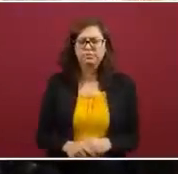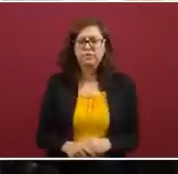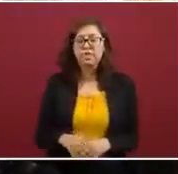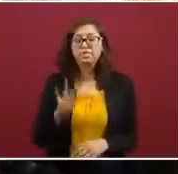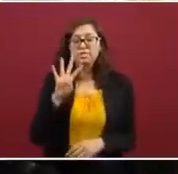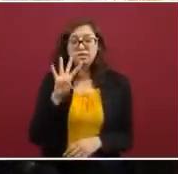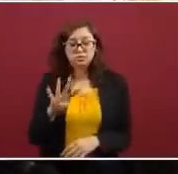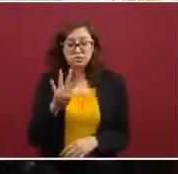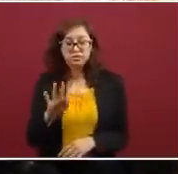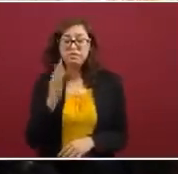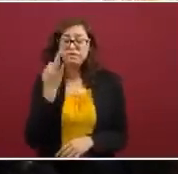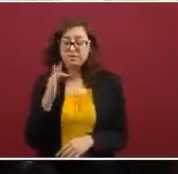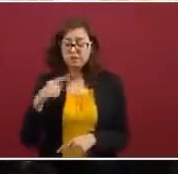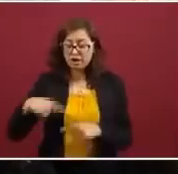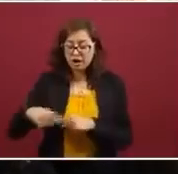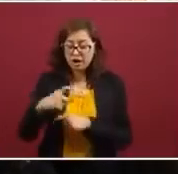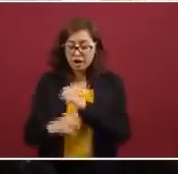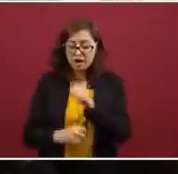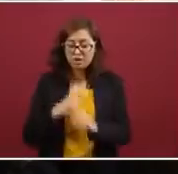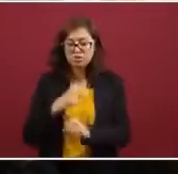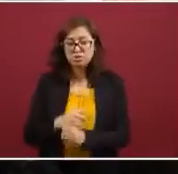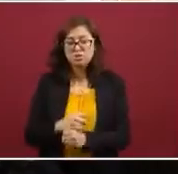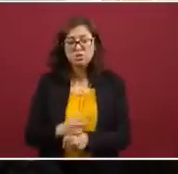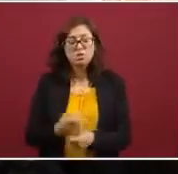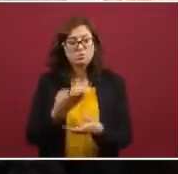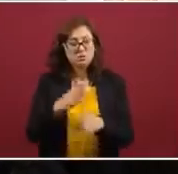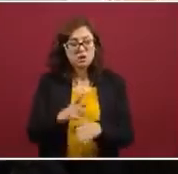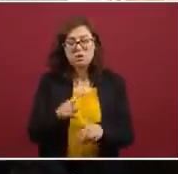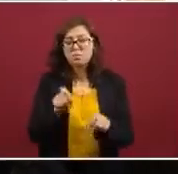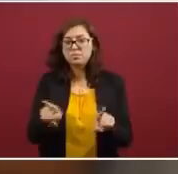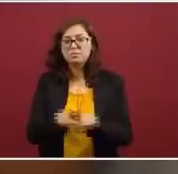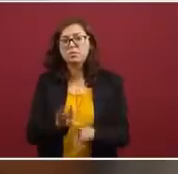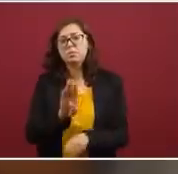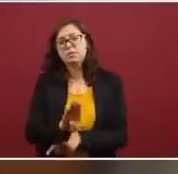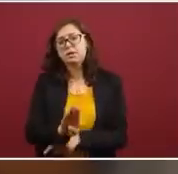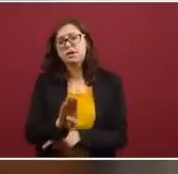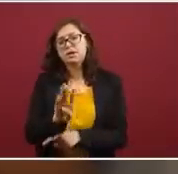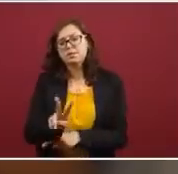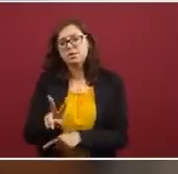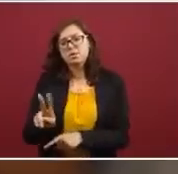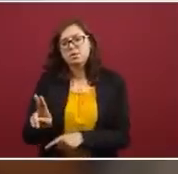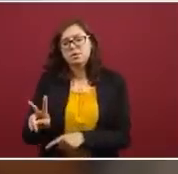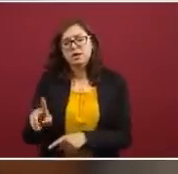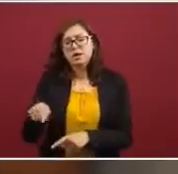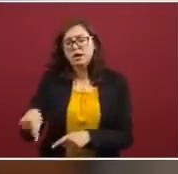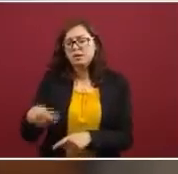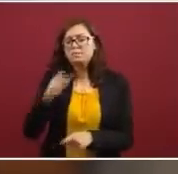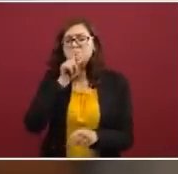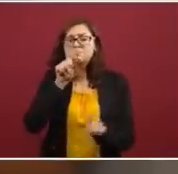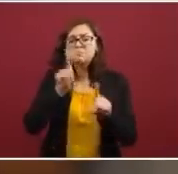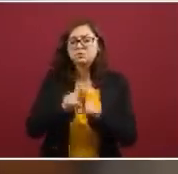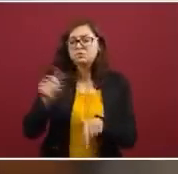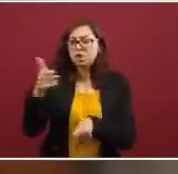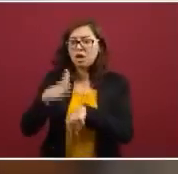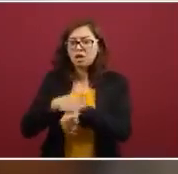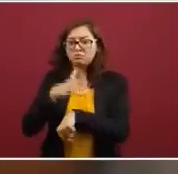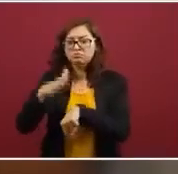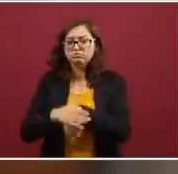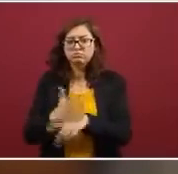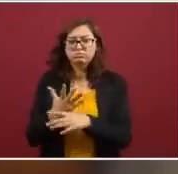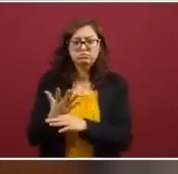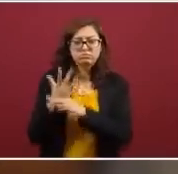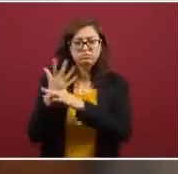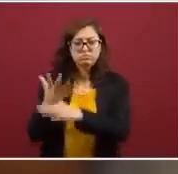este año, su banco, igual que BBVA, Bancomer, Citi y la calificadora Fitch,